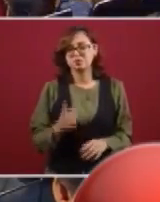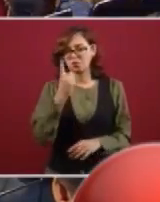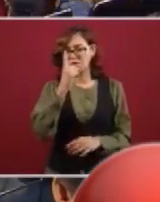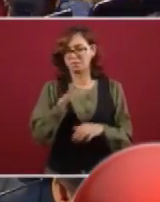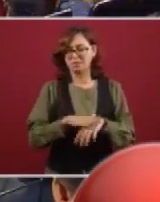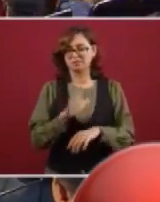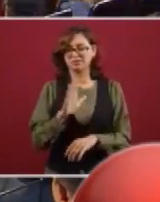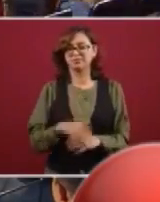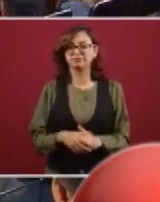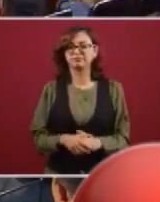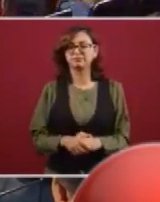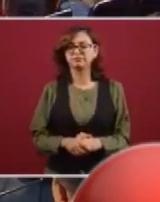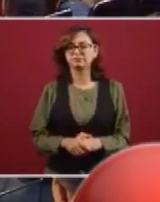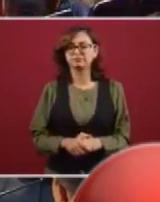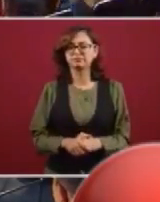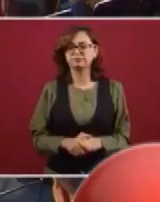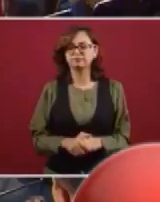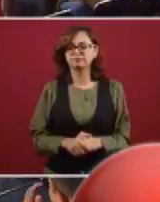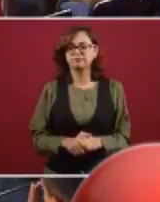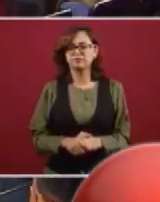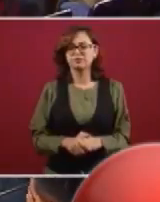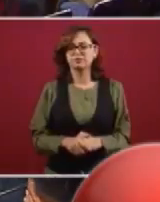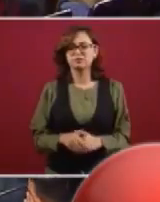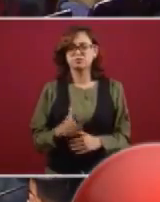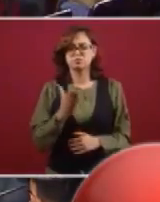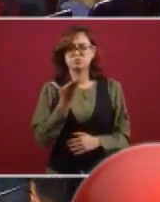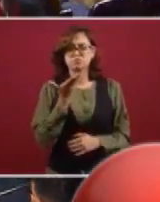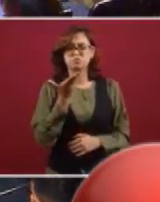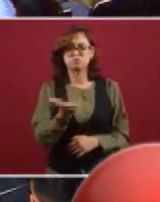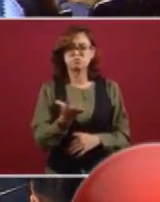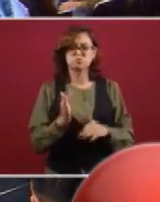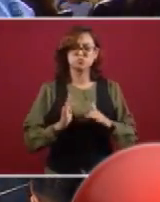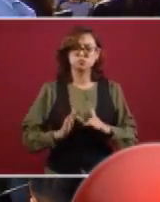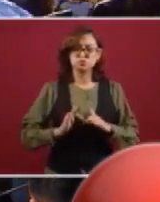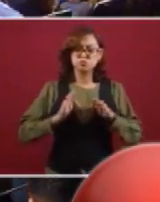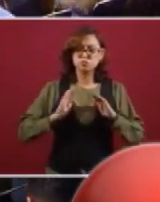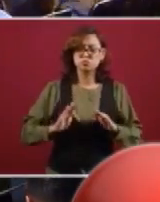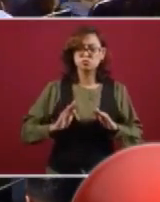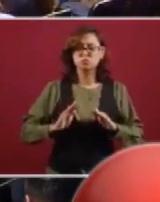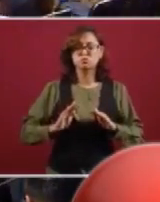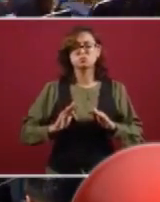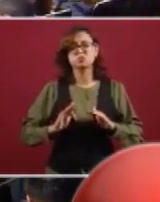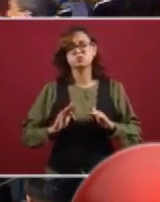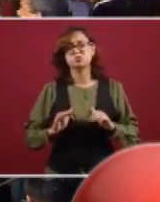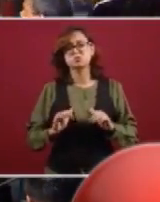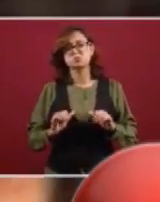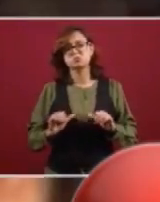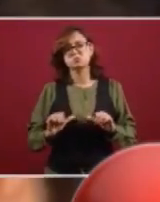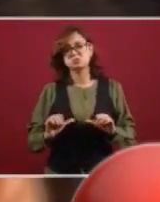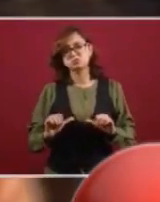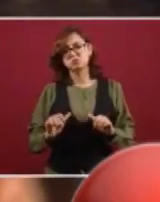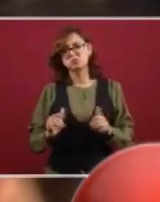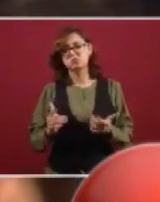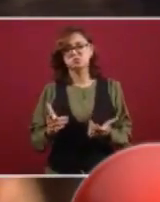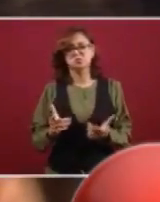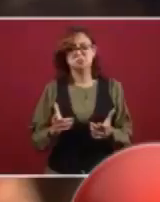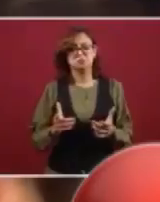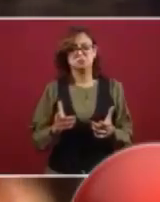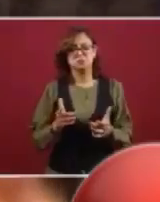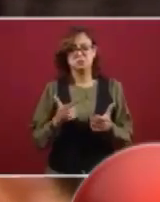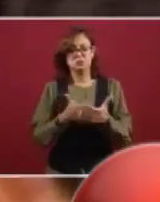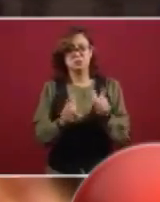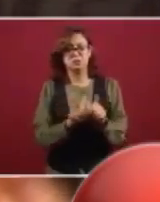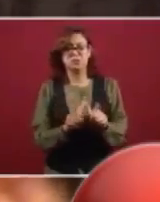usted conforme, cómodo con que la presidenta de su partido y esta integrante de